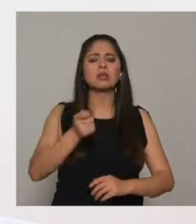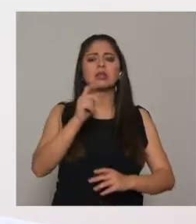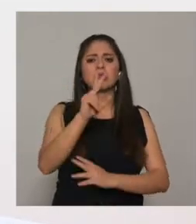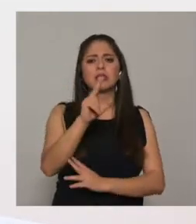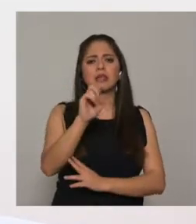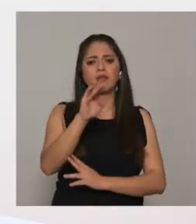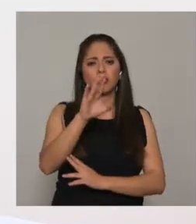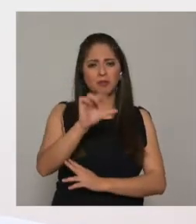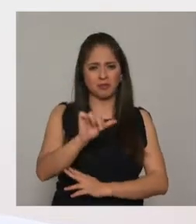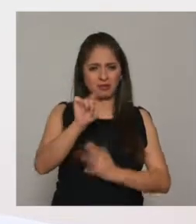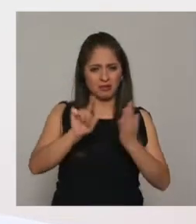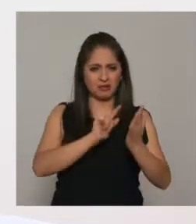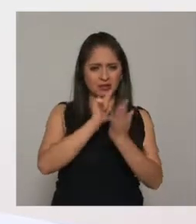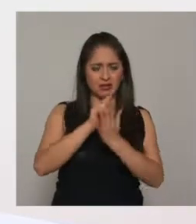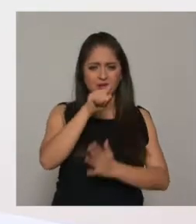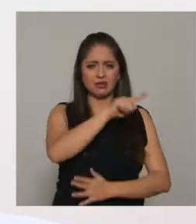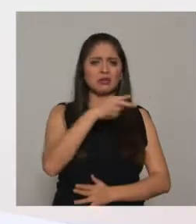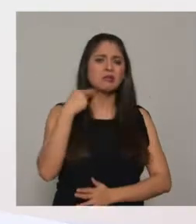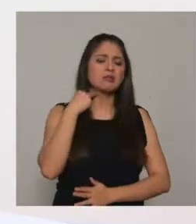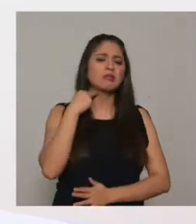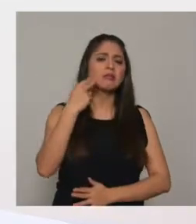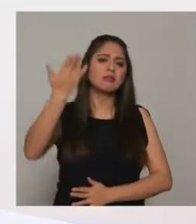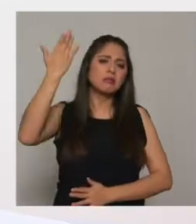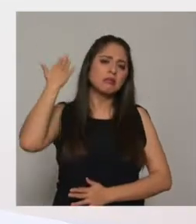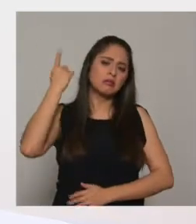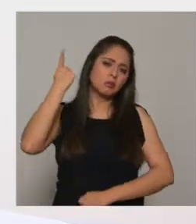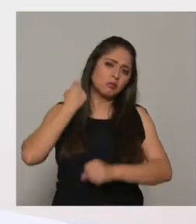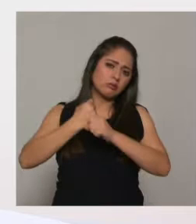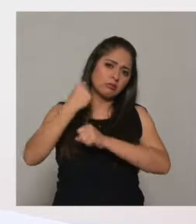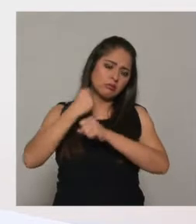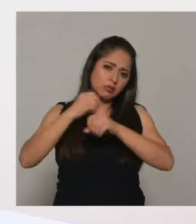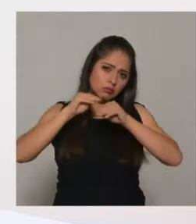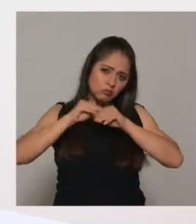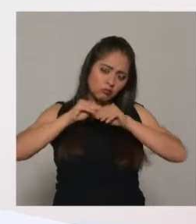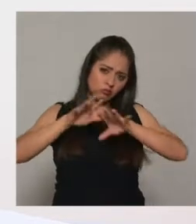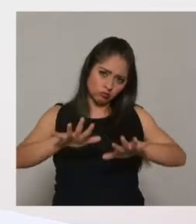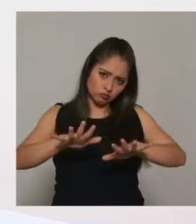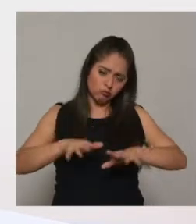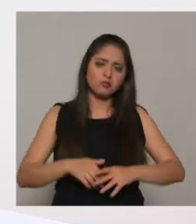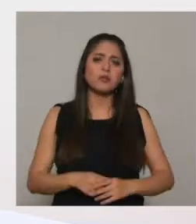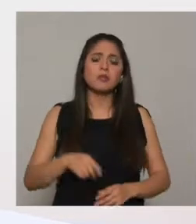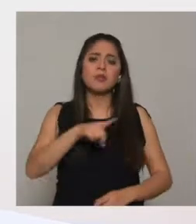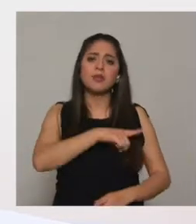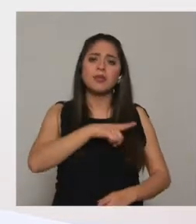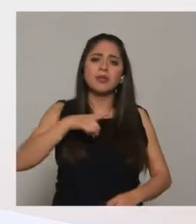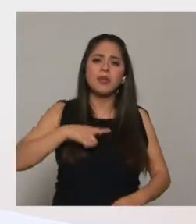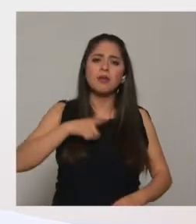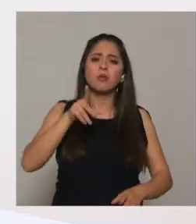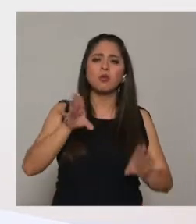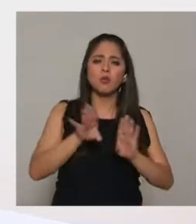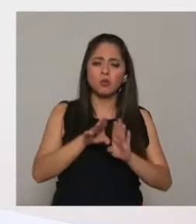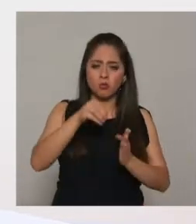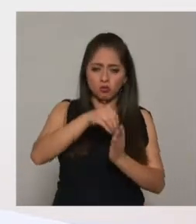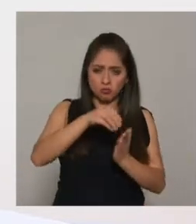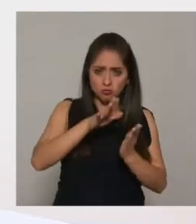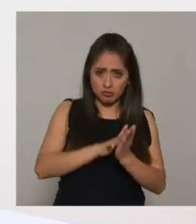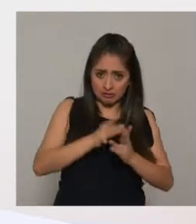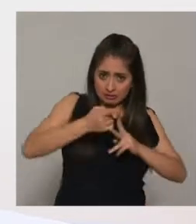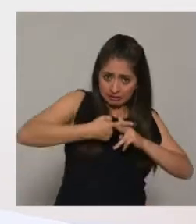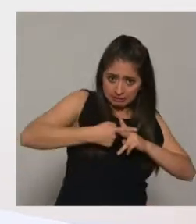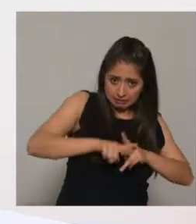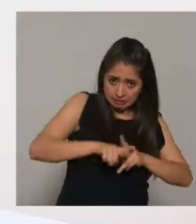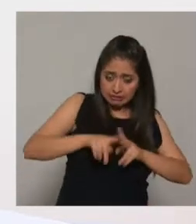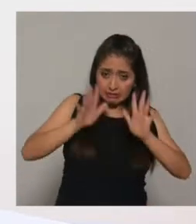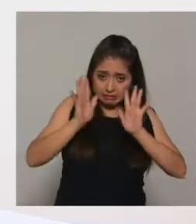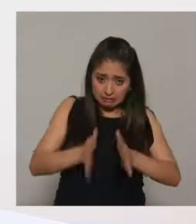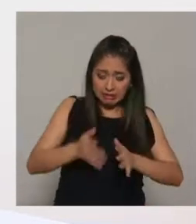se publicó el año pasado y que se tiene que entrar en vigor a partir del 1 de enero